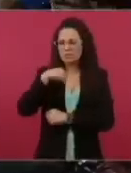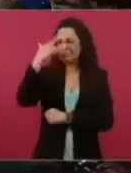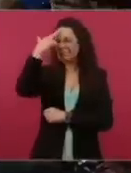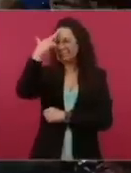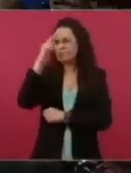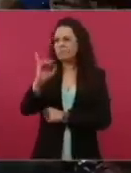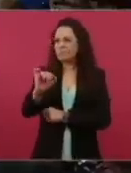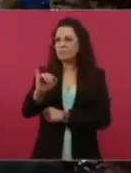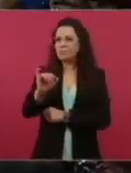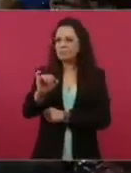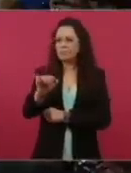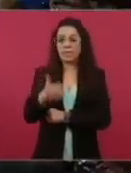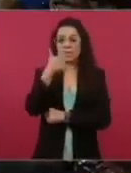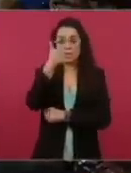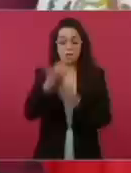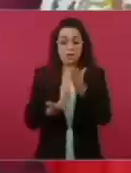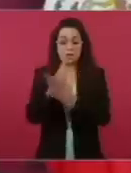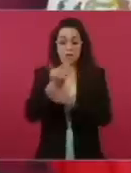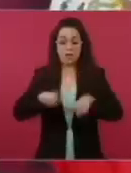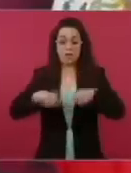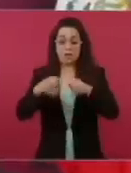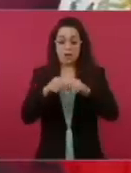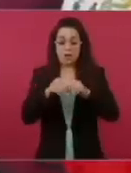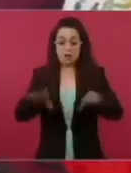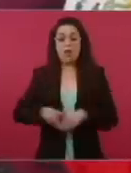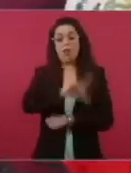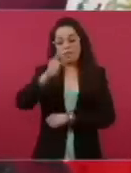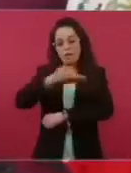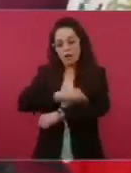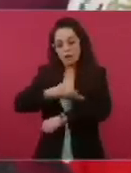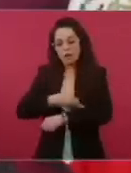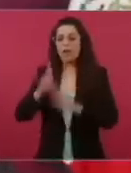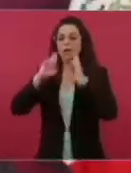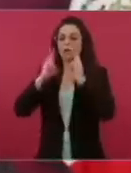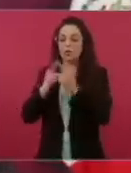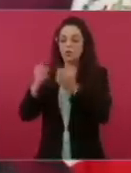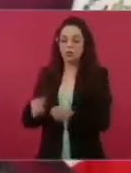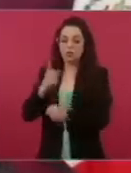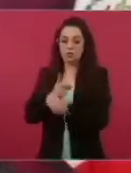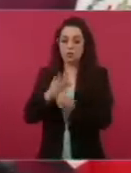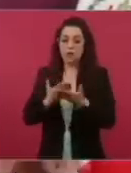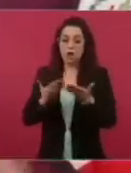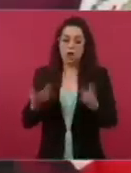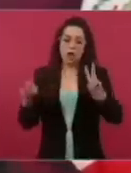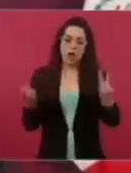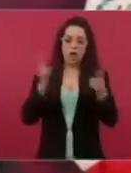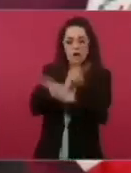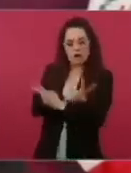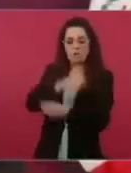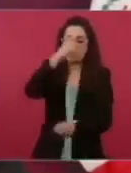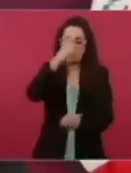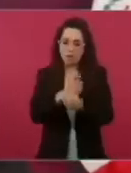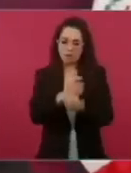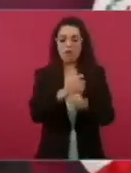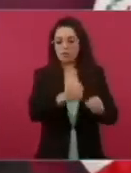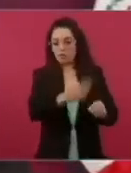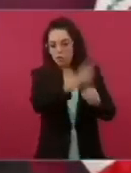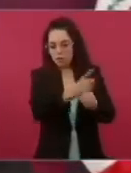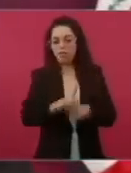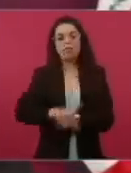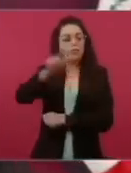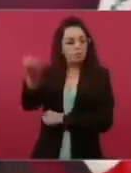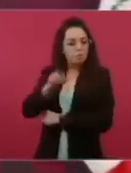revés, era a las 6 informábamos y luego tenía yo la reunión del Gabinete de Seguridad. Ahora es primero Gabinete de Seguridad y luego la